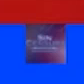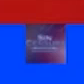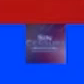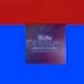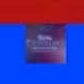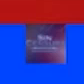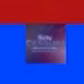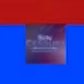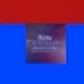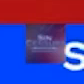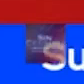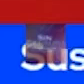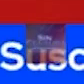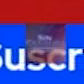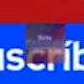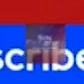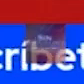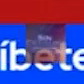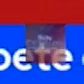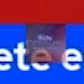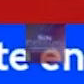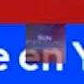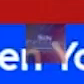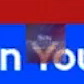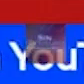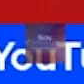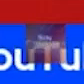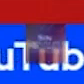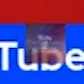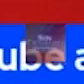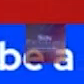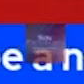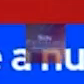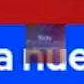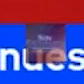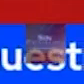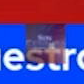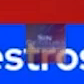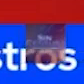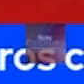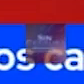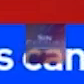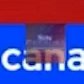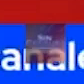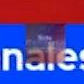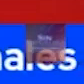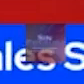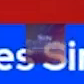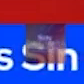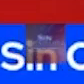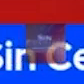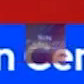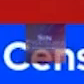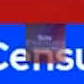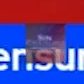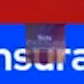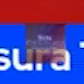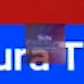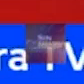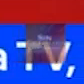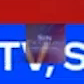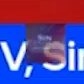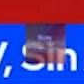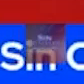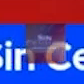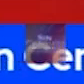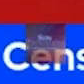menos 1,000 urnas electrónicas con las que cuenta el instituto, así como el desarrollo de una aplicación, una app, que permita